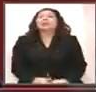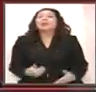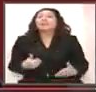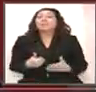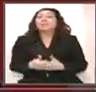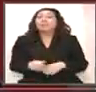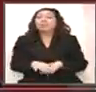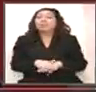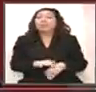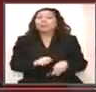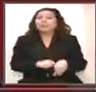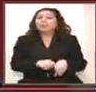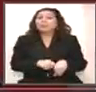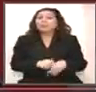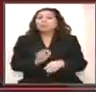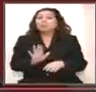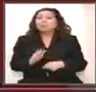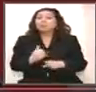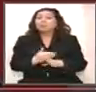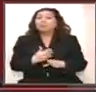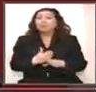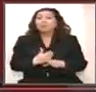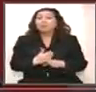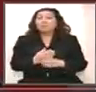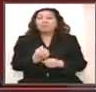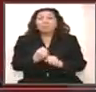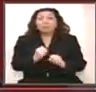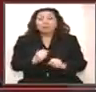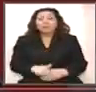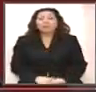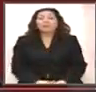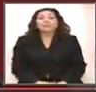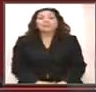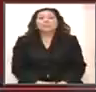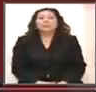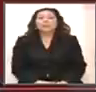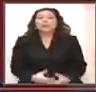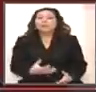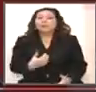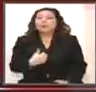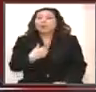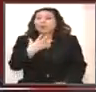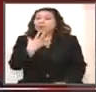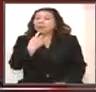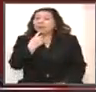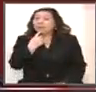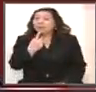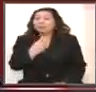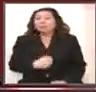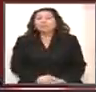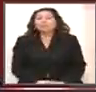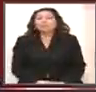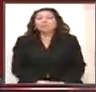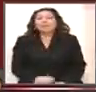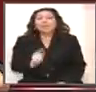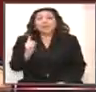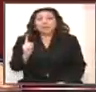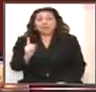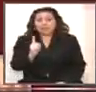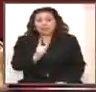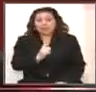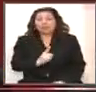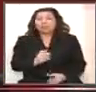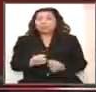frente a la trata de personas y sus formas de explotación. Quisiera referirme con su venia a cada una de